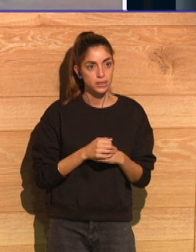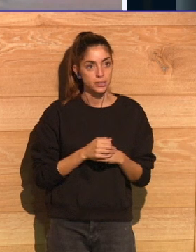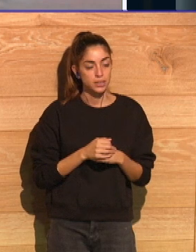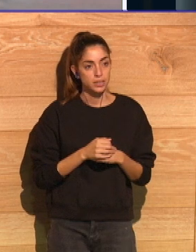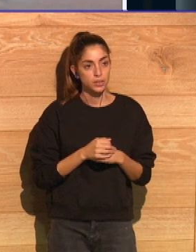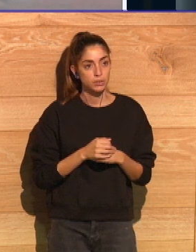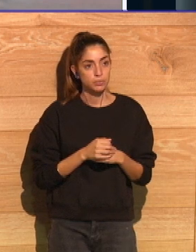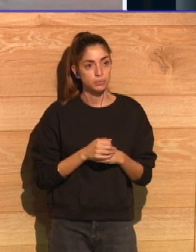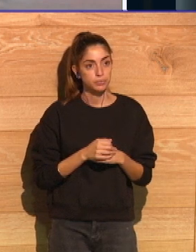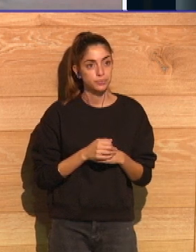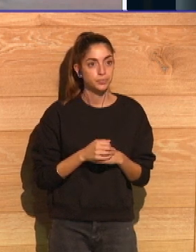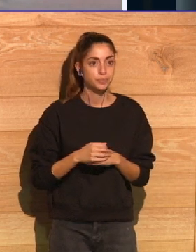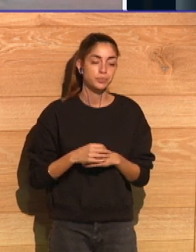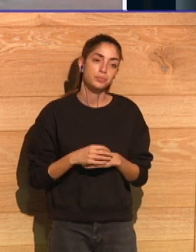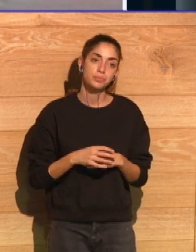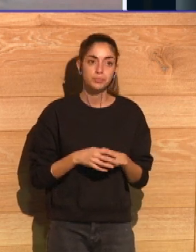Cuando